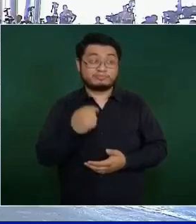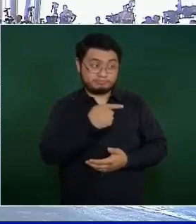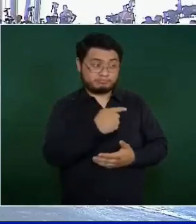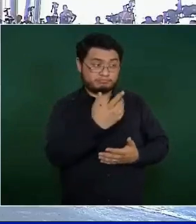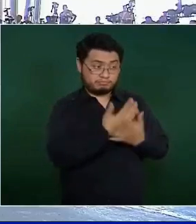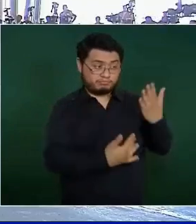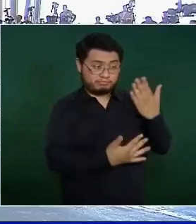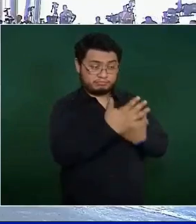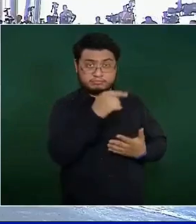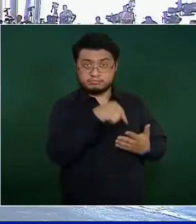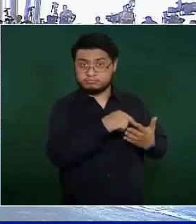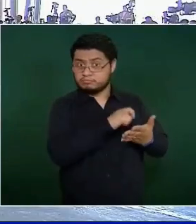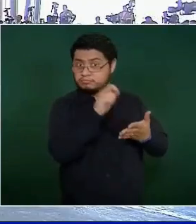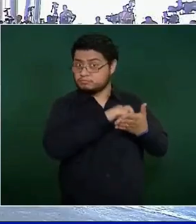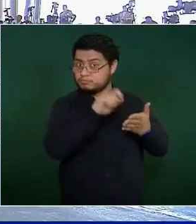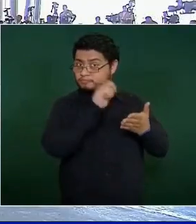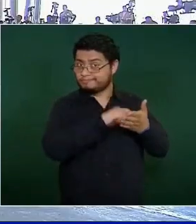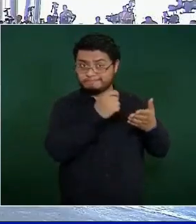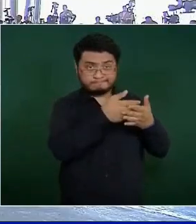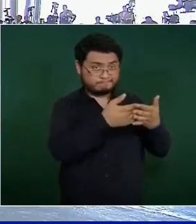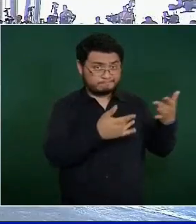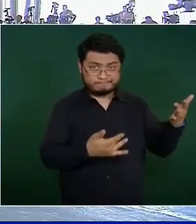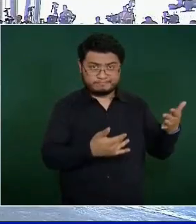Era el abuelo